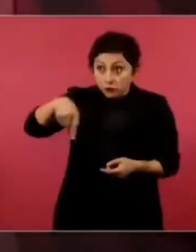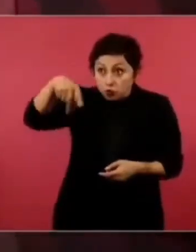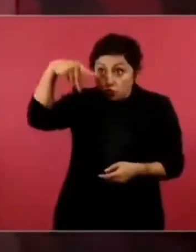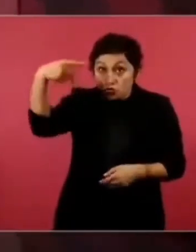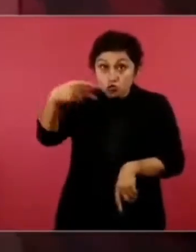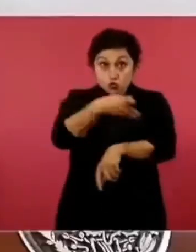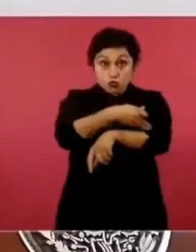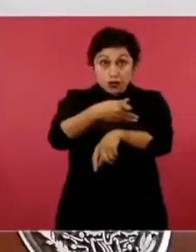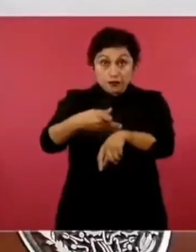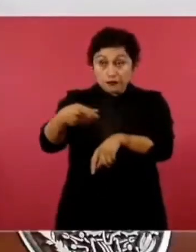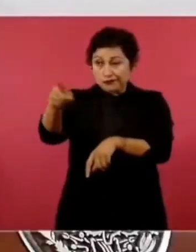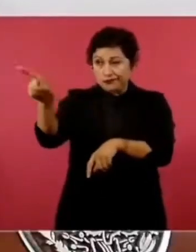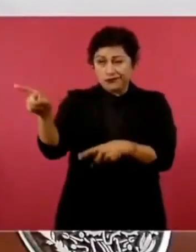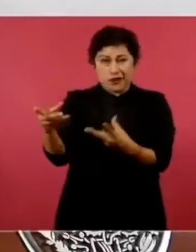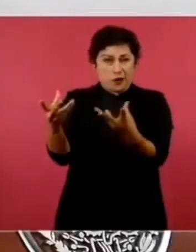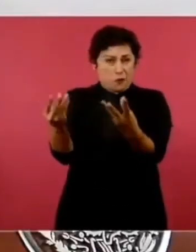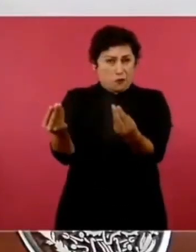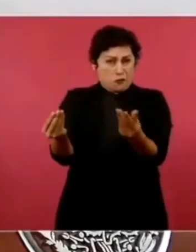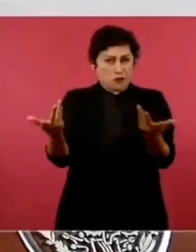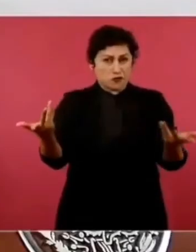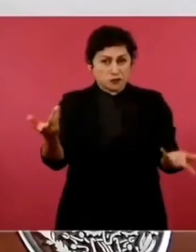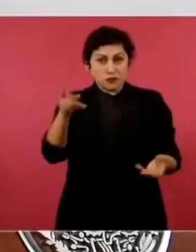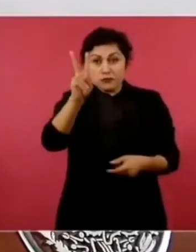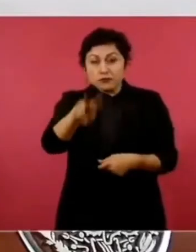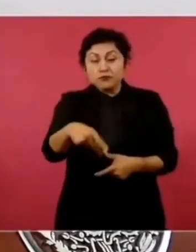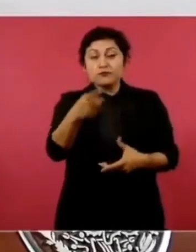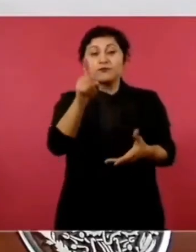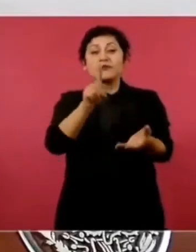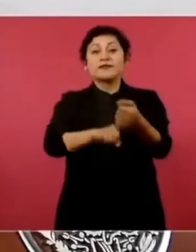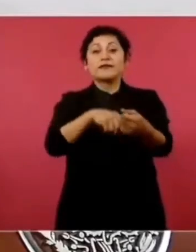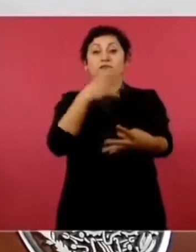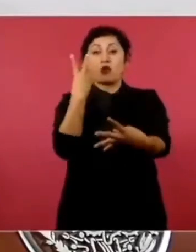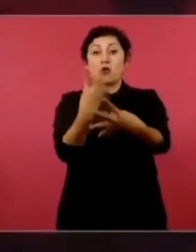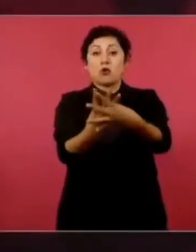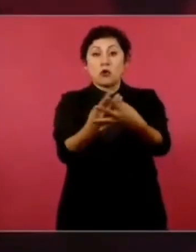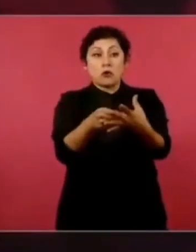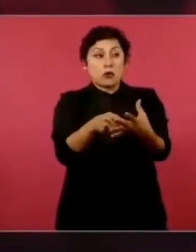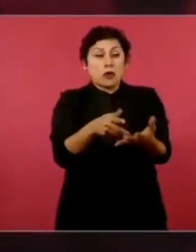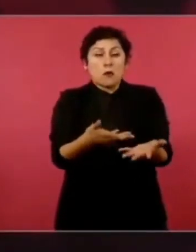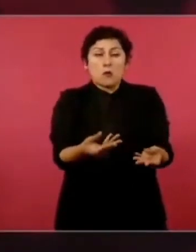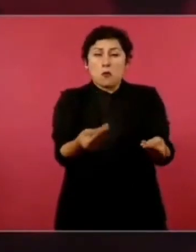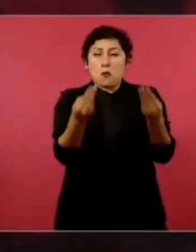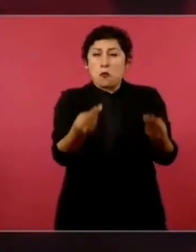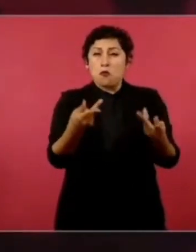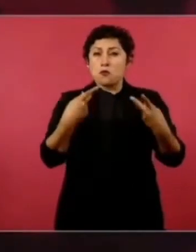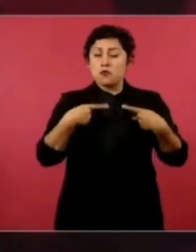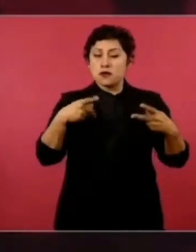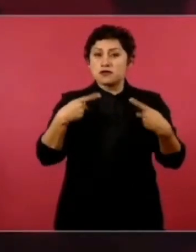Miles de presos en esa condición.